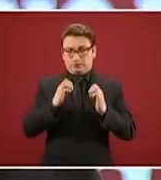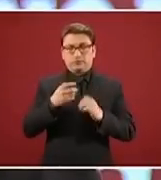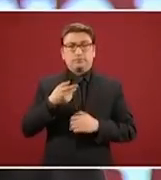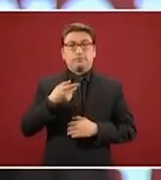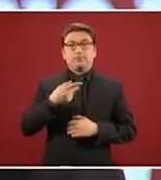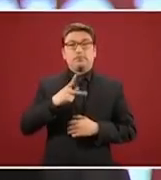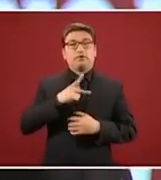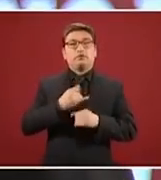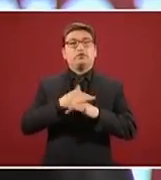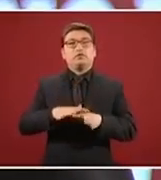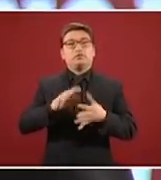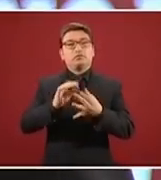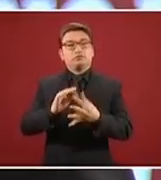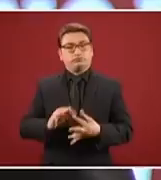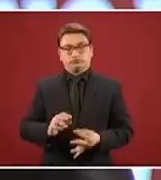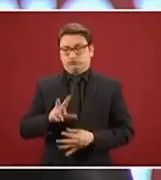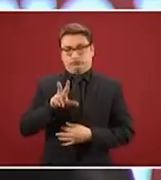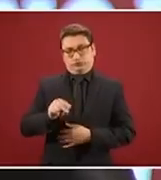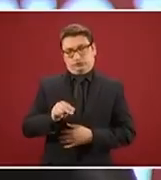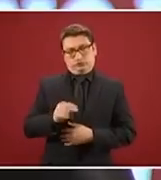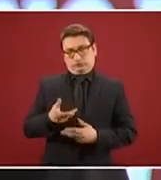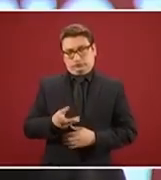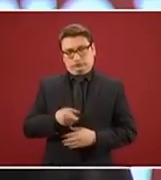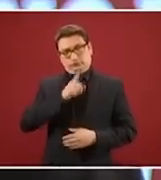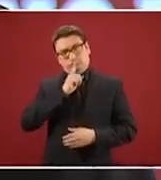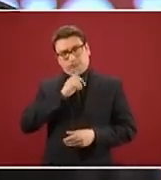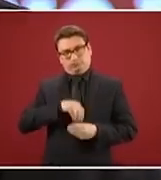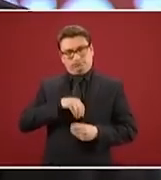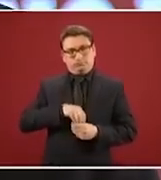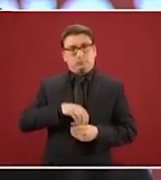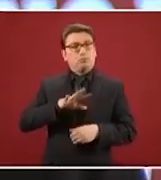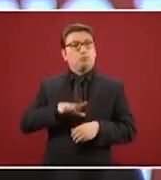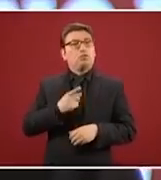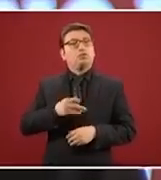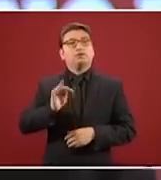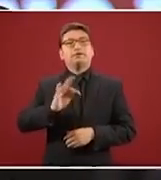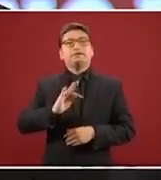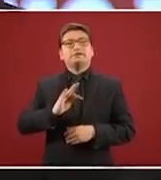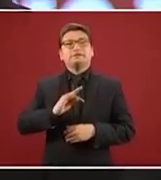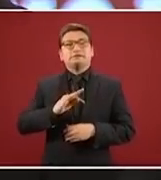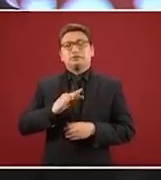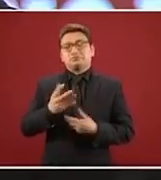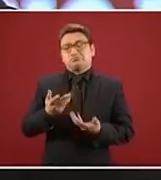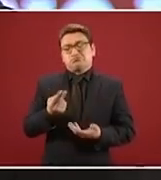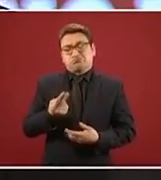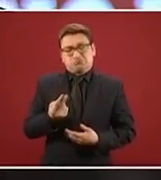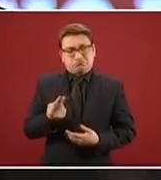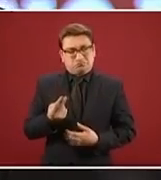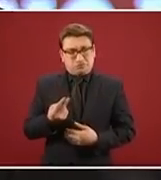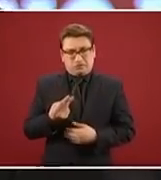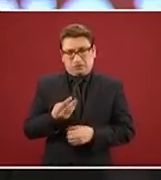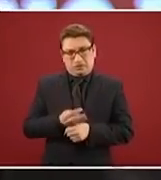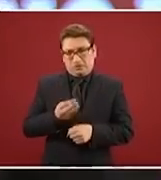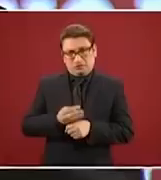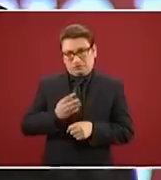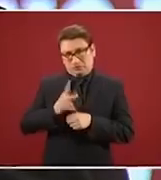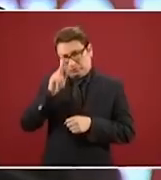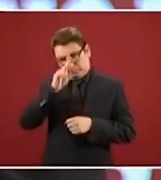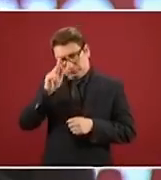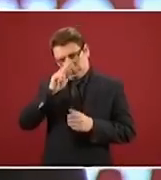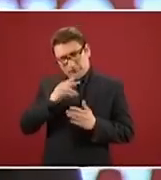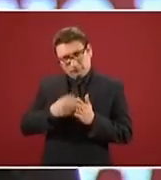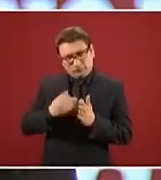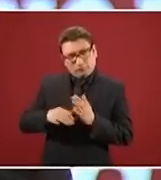no voy a dar a conocer los detalles precisamente por porque tal vez no sea lo más prudente habida cuenta del comportamiento que